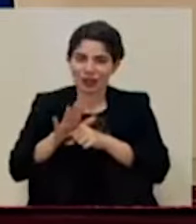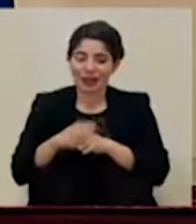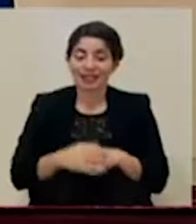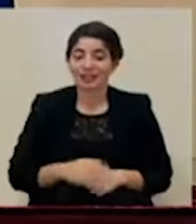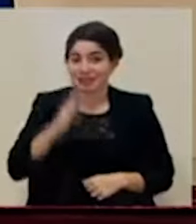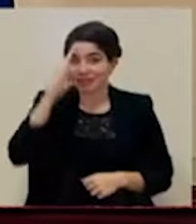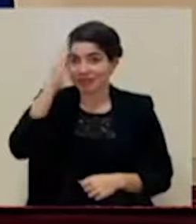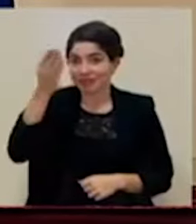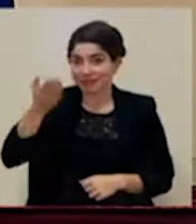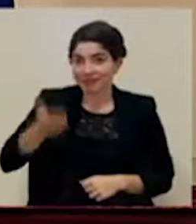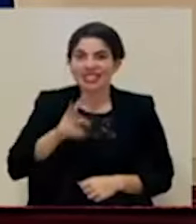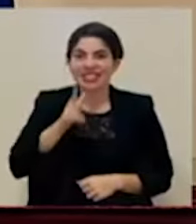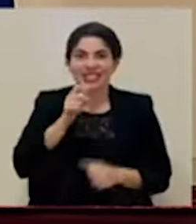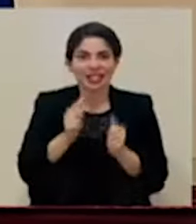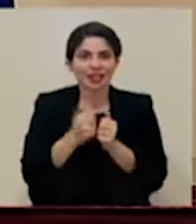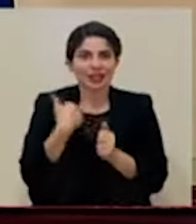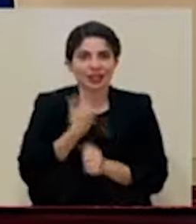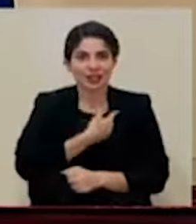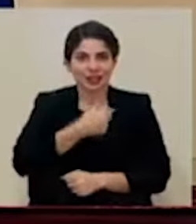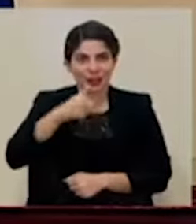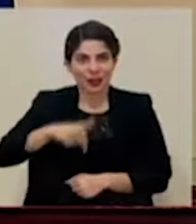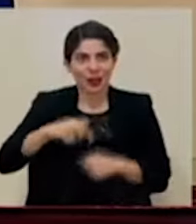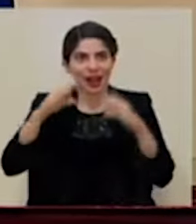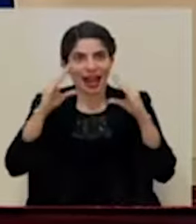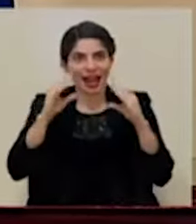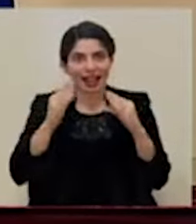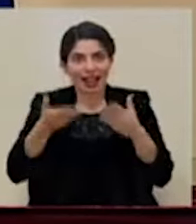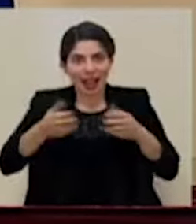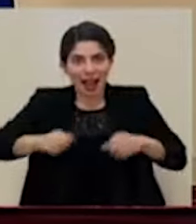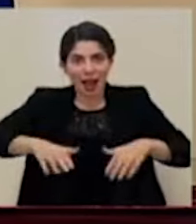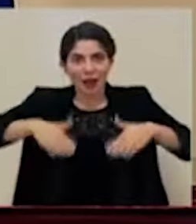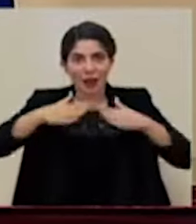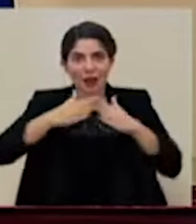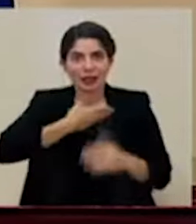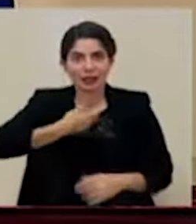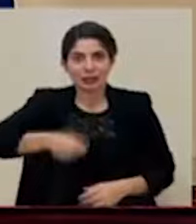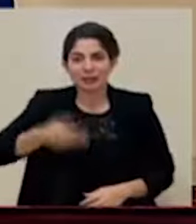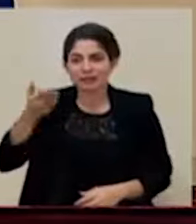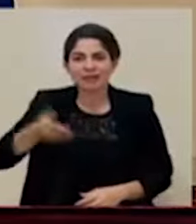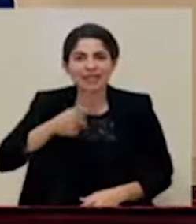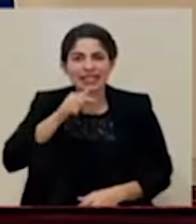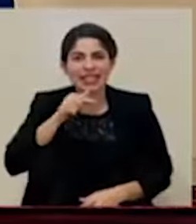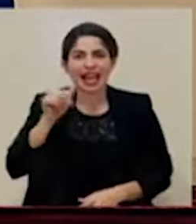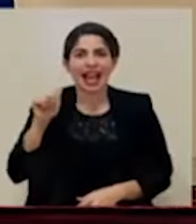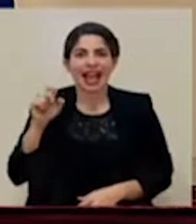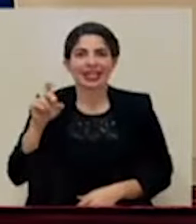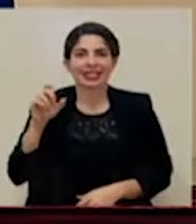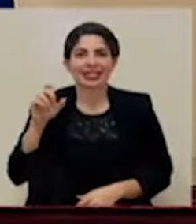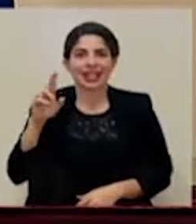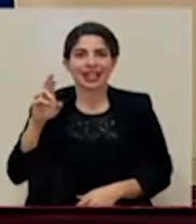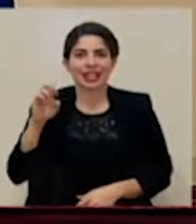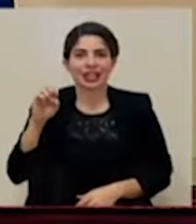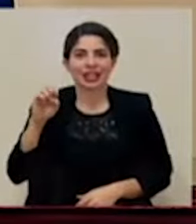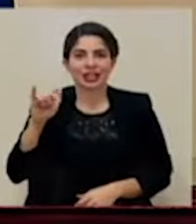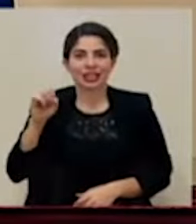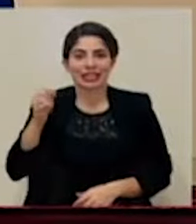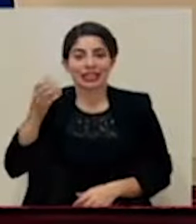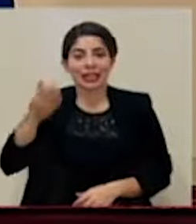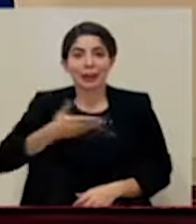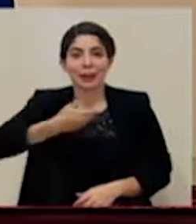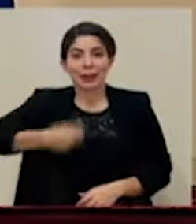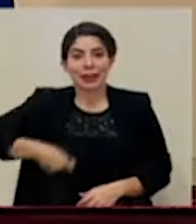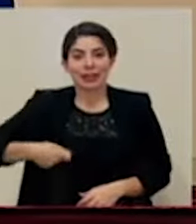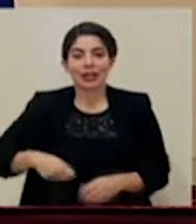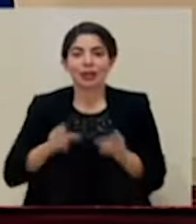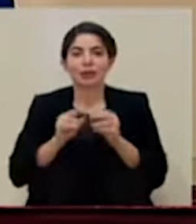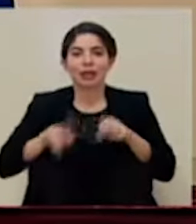acompaña esta tarde aquí en el auditorio de casa presidencial, al señor Alexander Solís, presidente de la Comisión Nacional de Prevención de